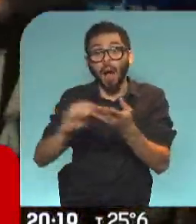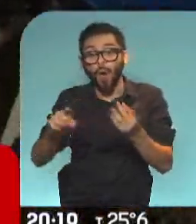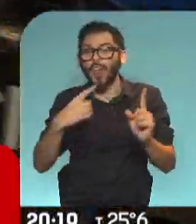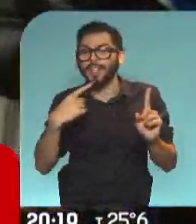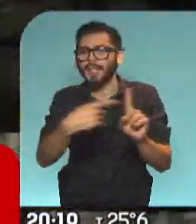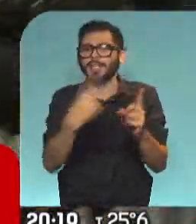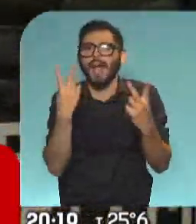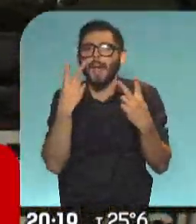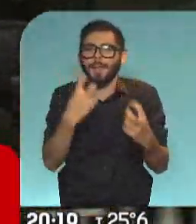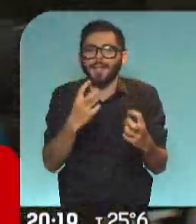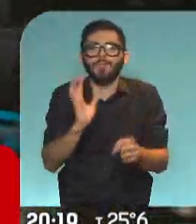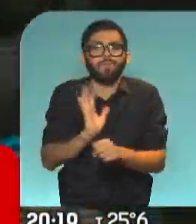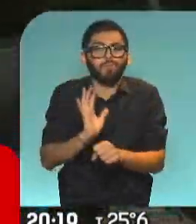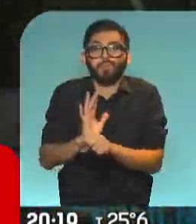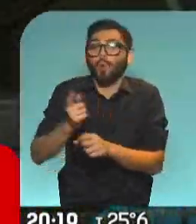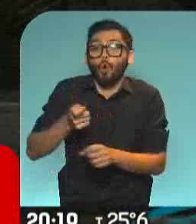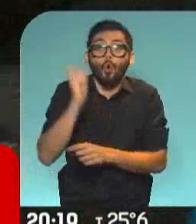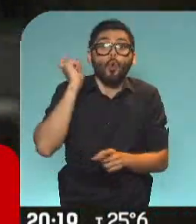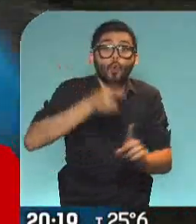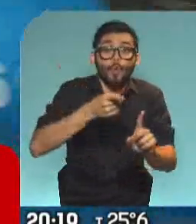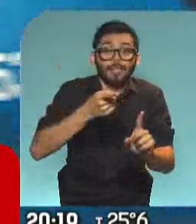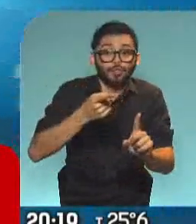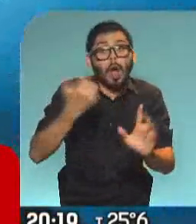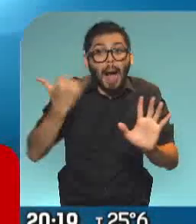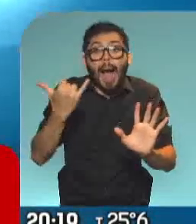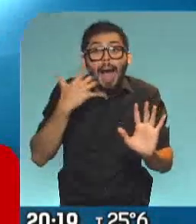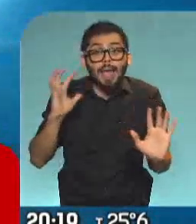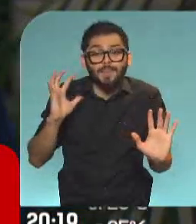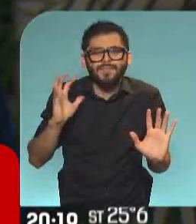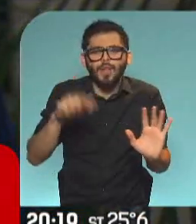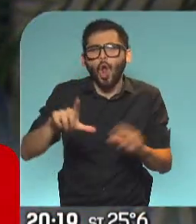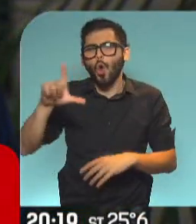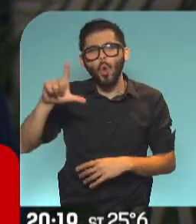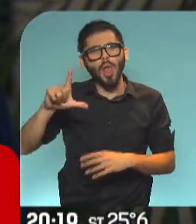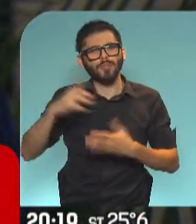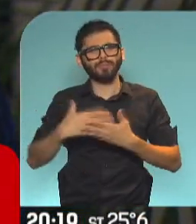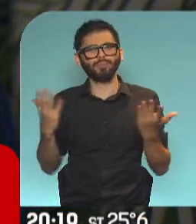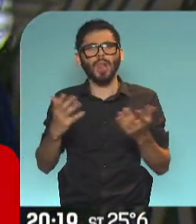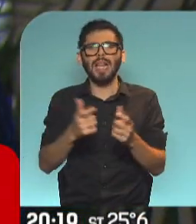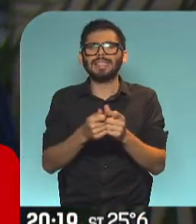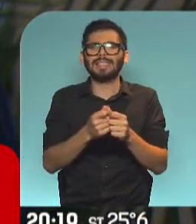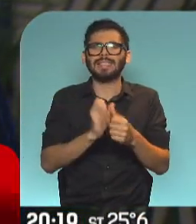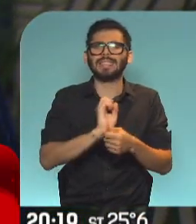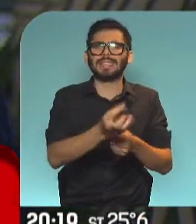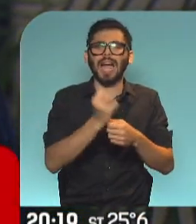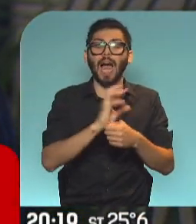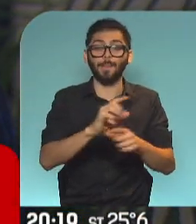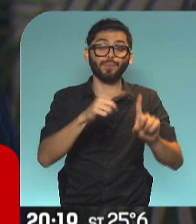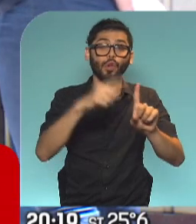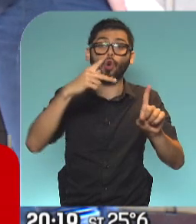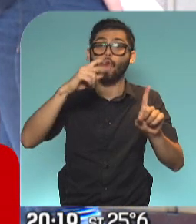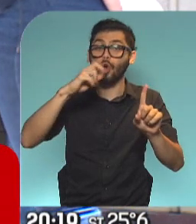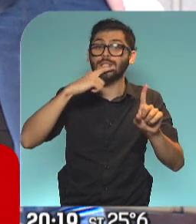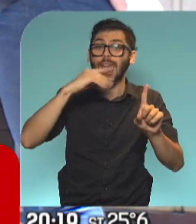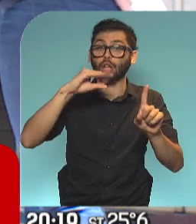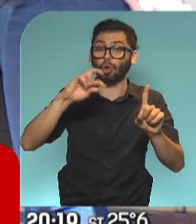términos procesales está imputada. Este lunes se dieron a conocer unos chats donde Kasachov dialogaba con las hijas de Maradona y